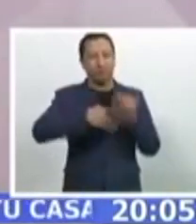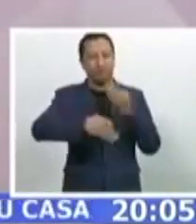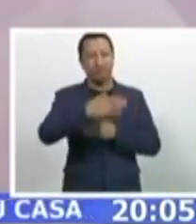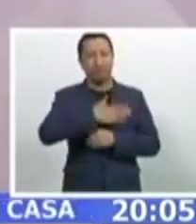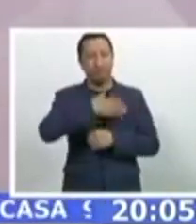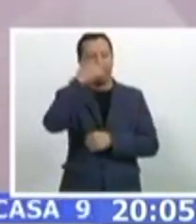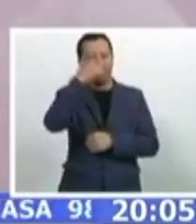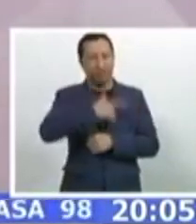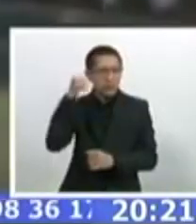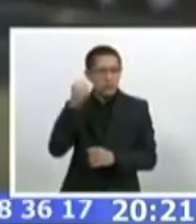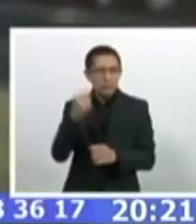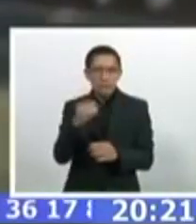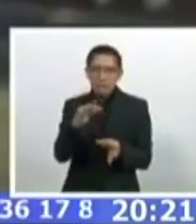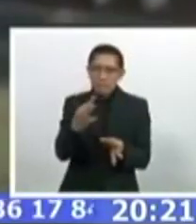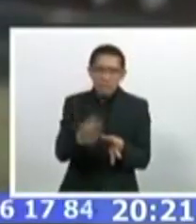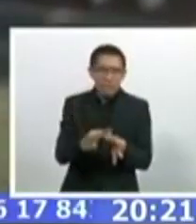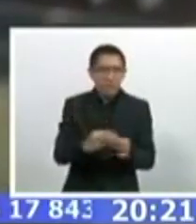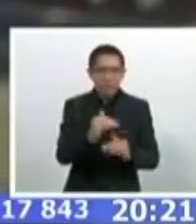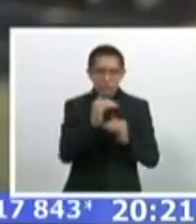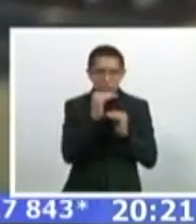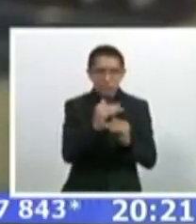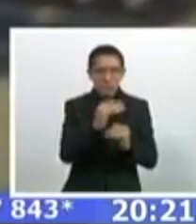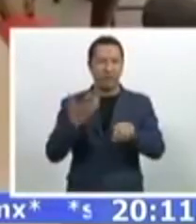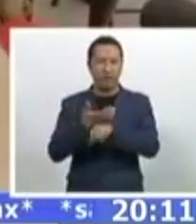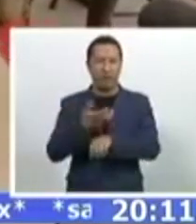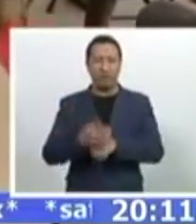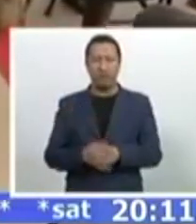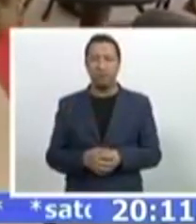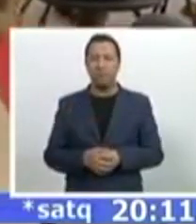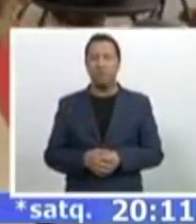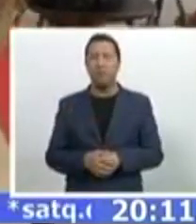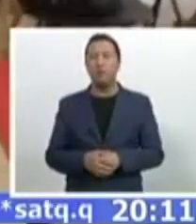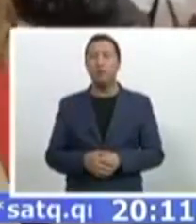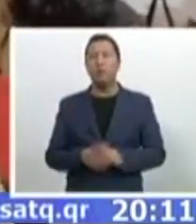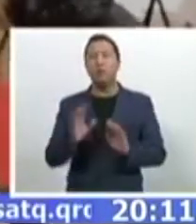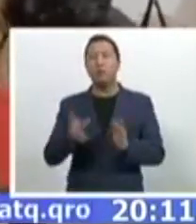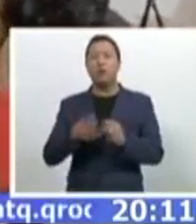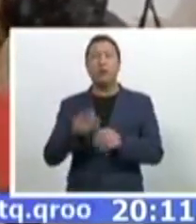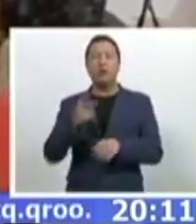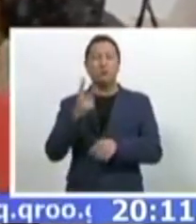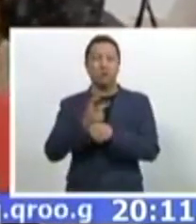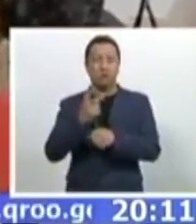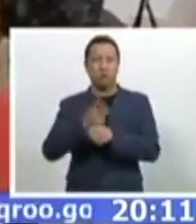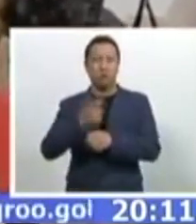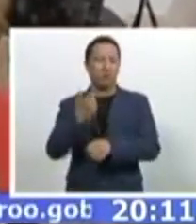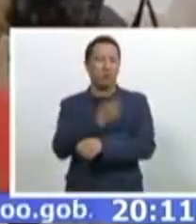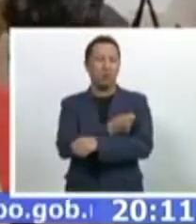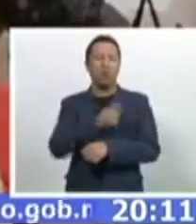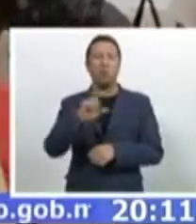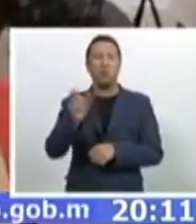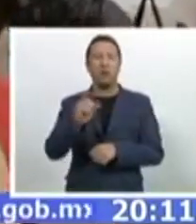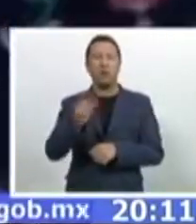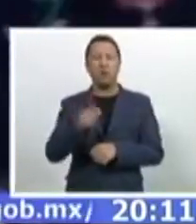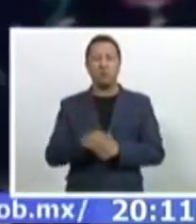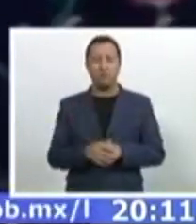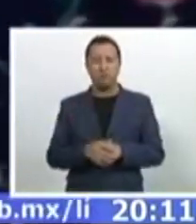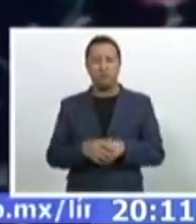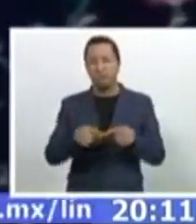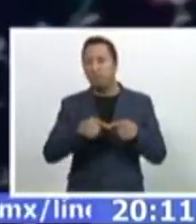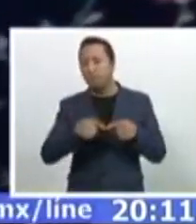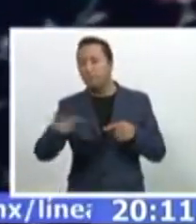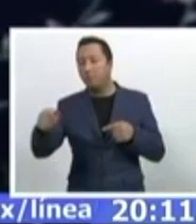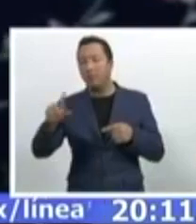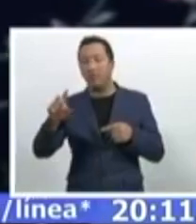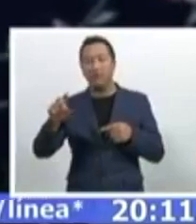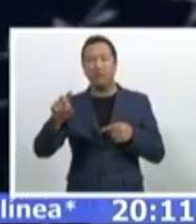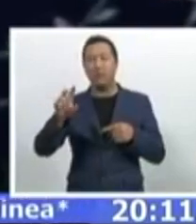los municipios de Quintana Roo ya se han aplicado las primeras dosis de las vacunas contra coronavirus. Destacó que la región sur del estado pasó de